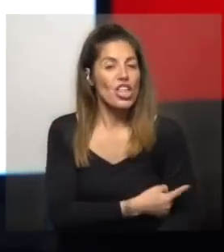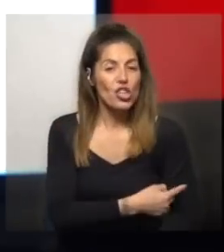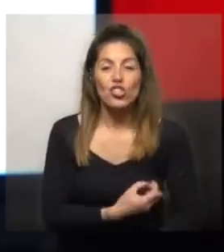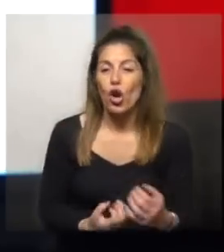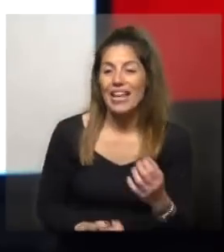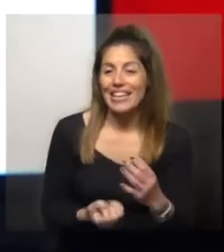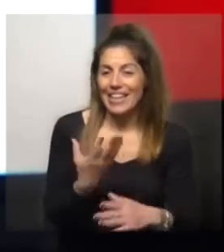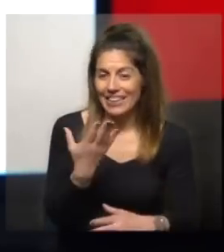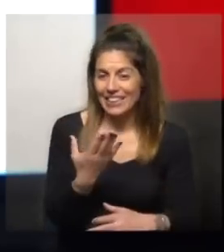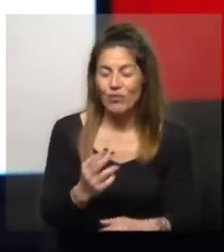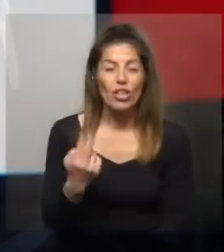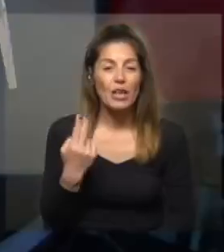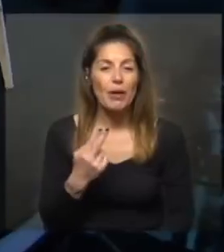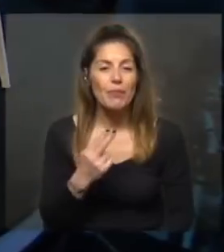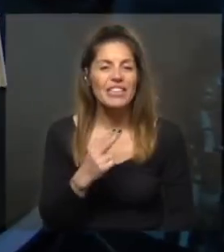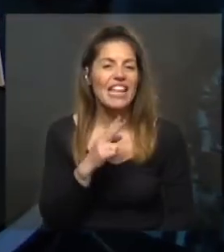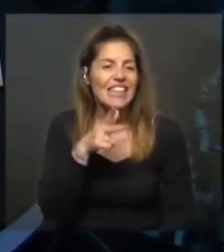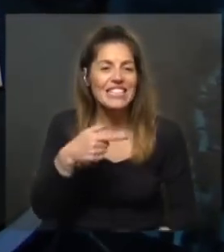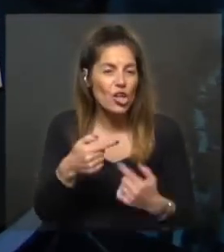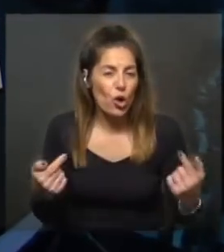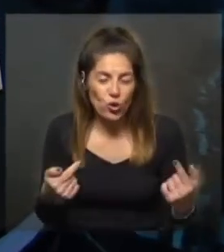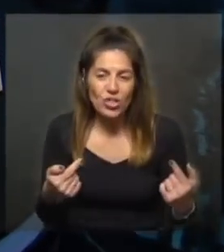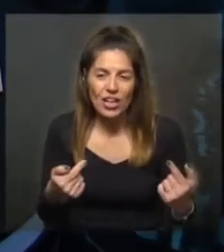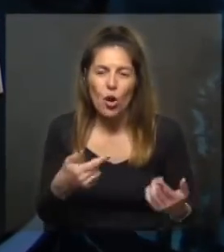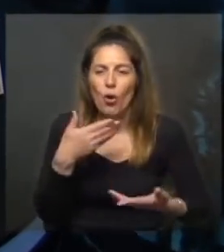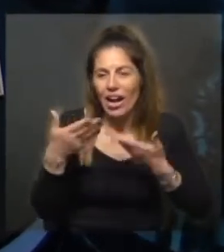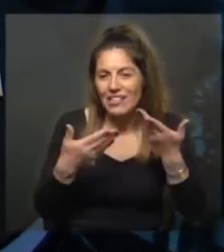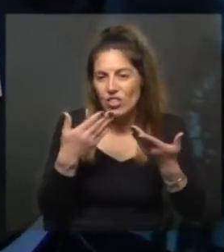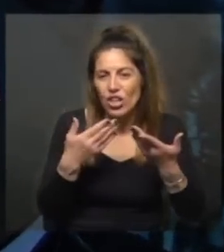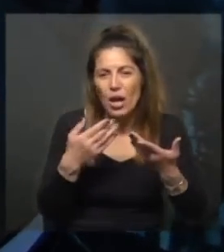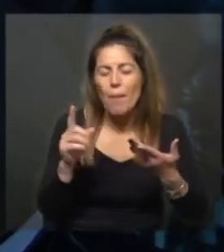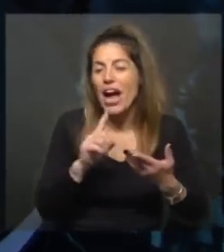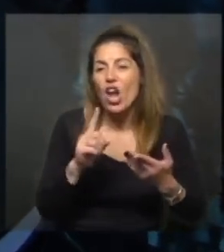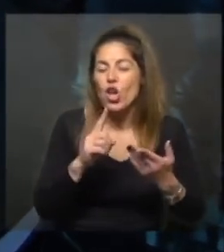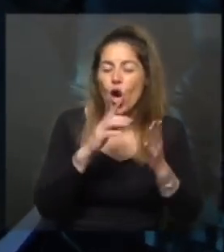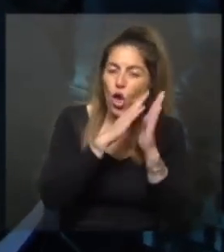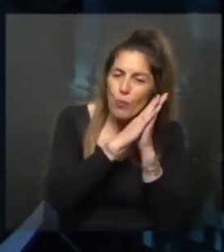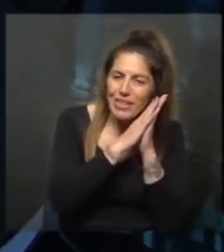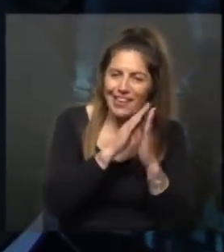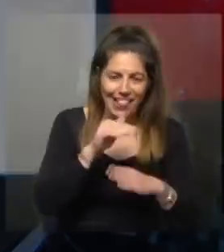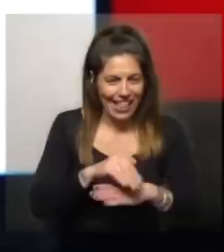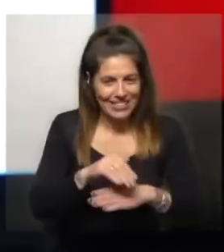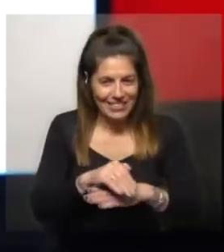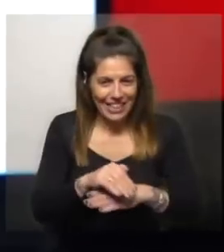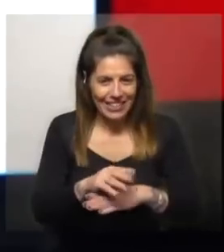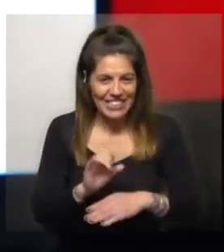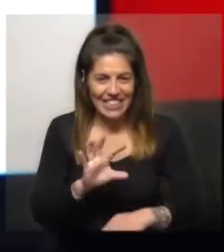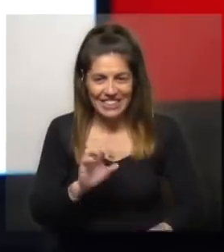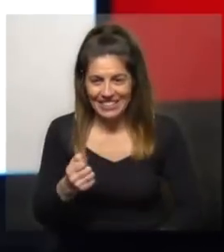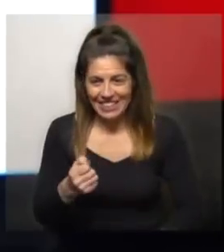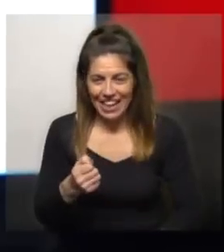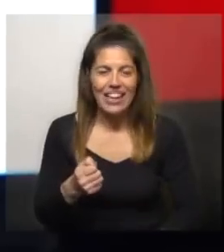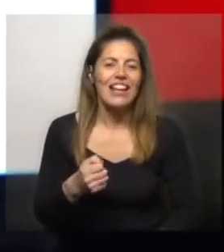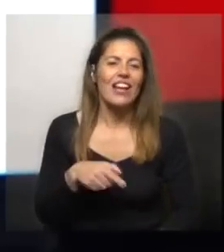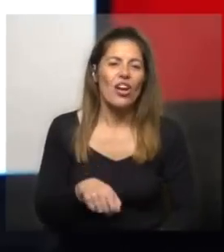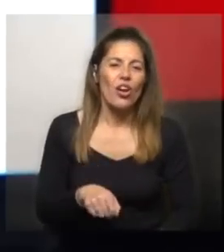que te permite decir cosas Aunque no sean las que digas como canciones para dormir la siesta por ejemplo anécdotas